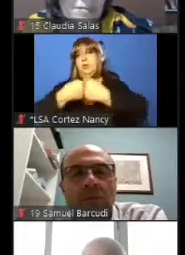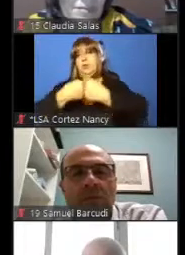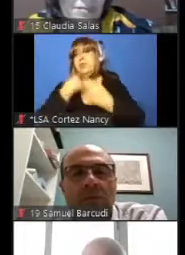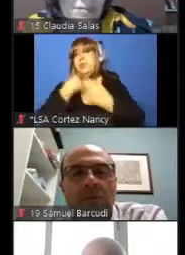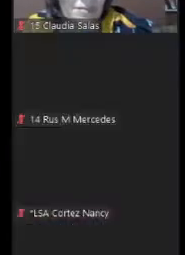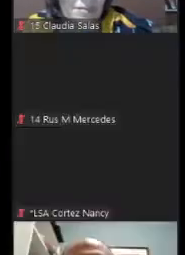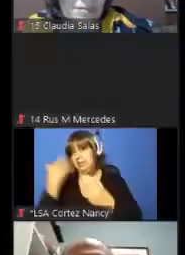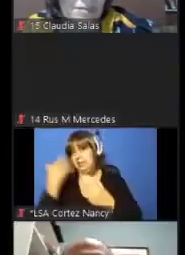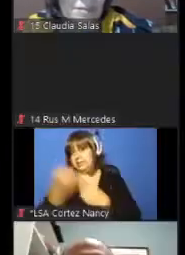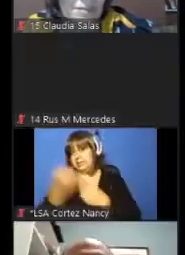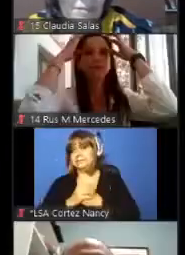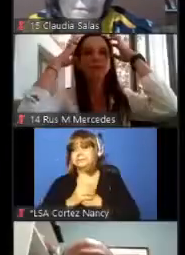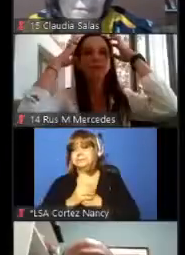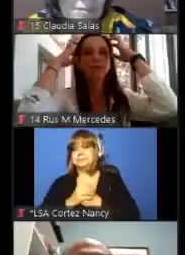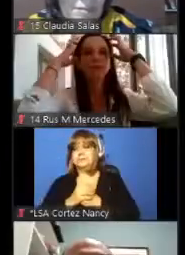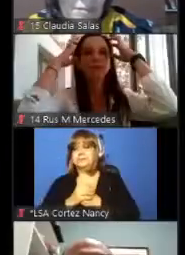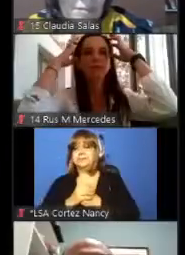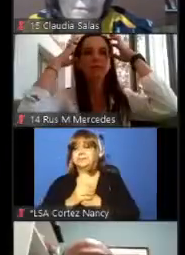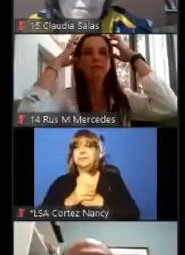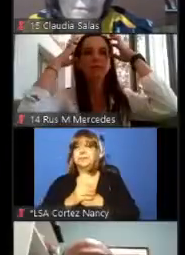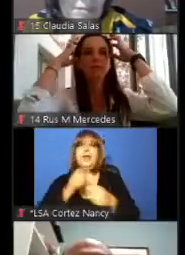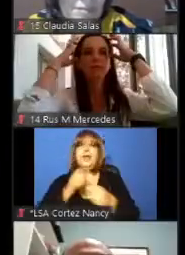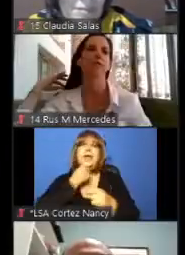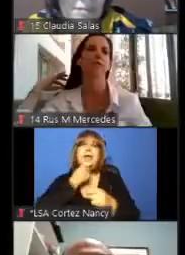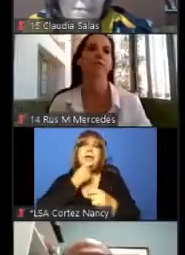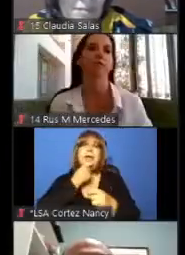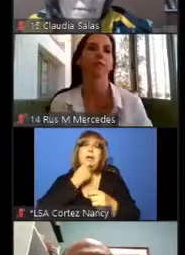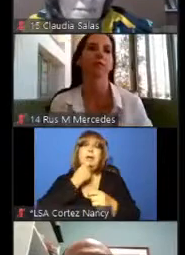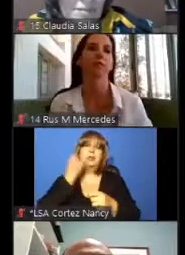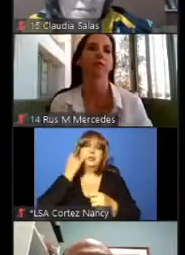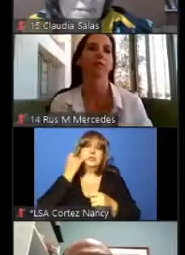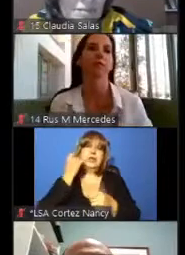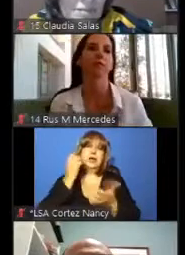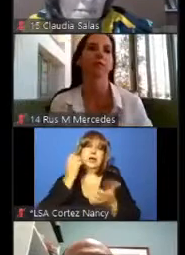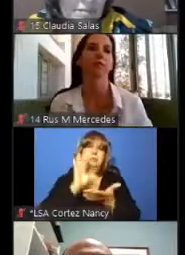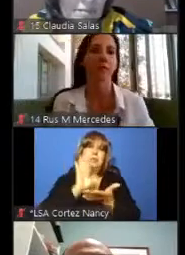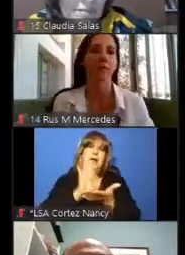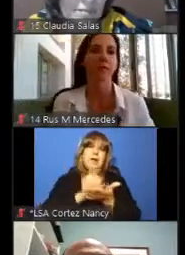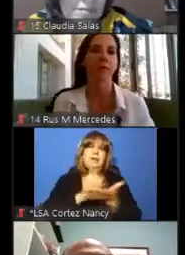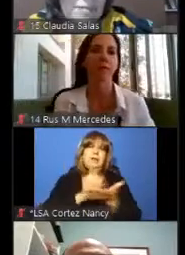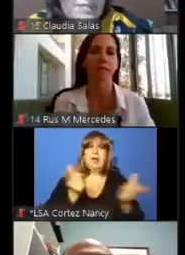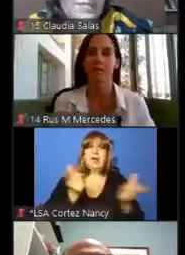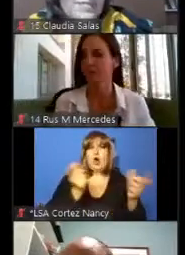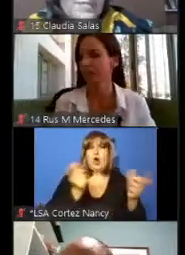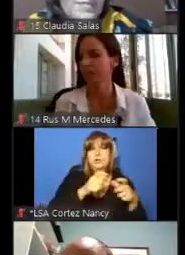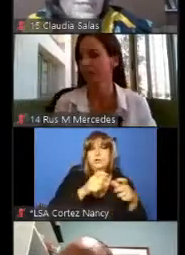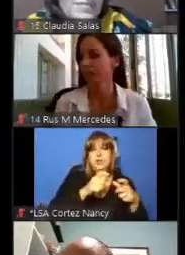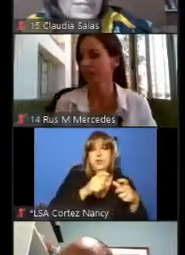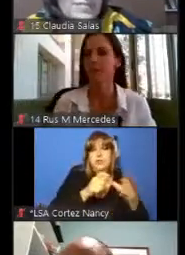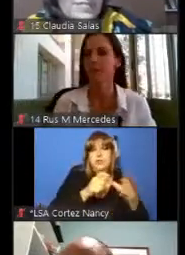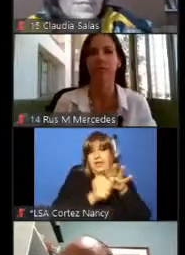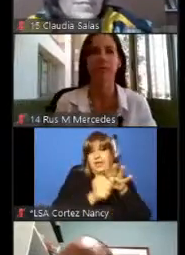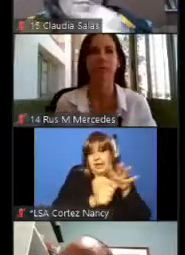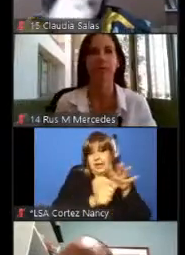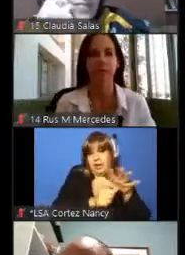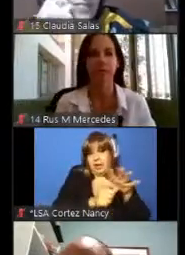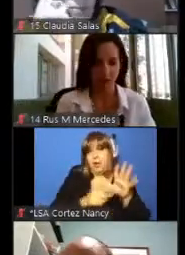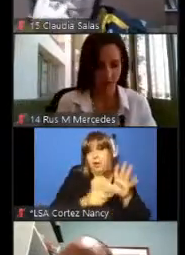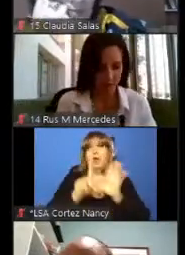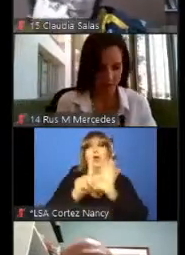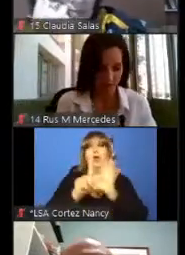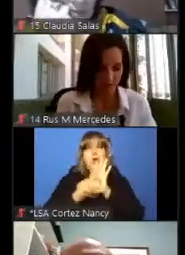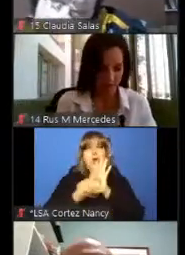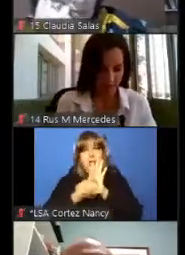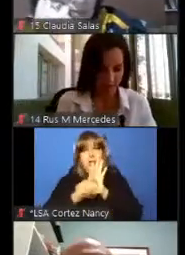y se pone como ejemplo los despachos que han salido de la comisión o algunas leyes que se han votado